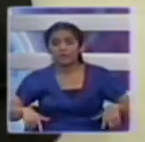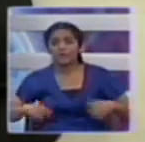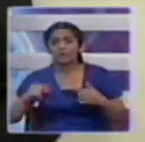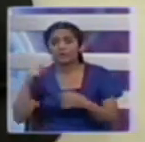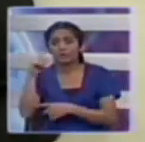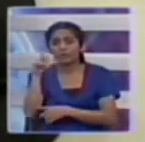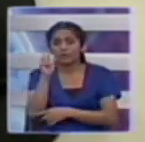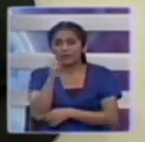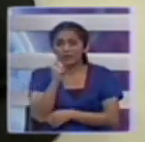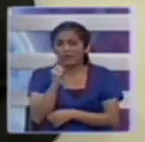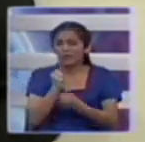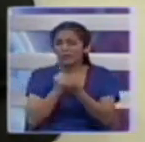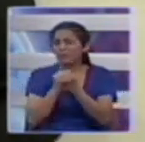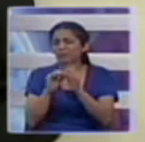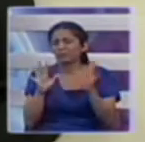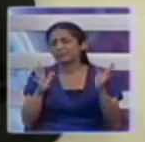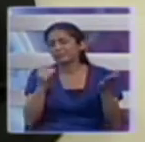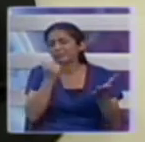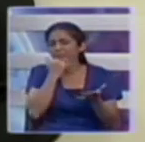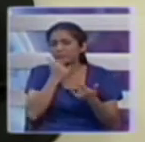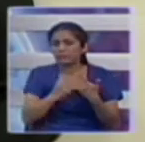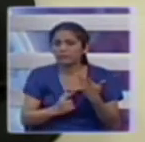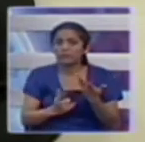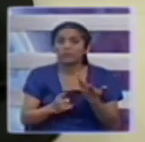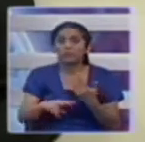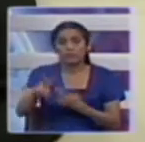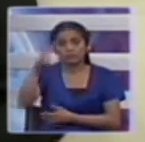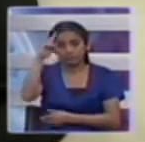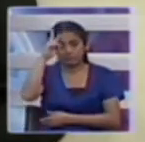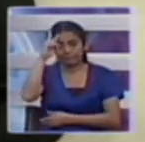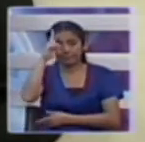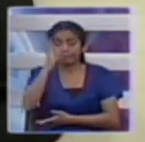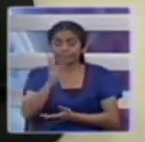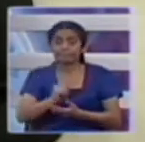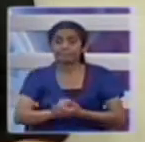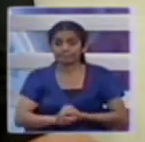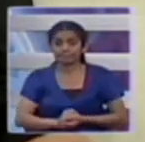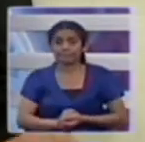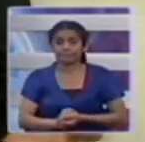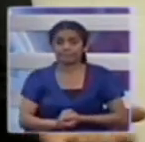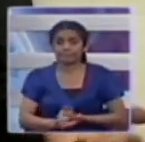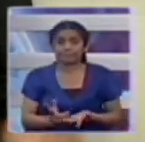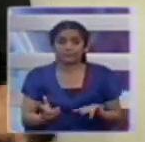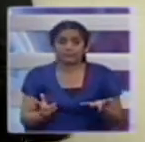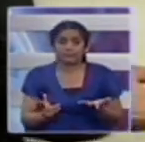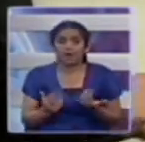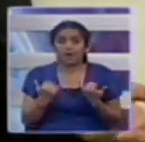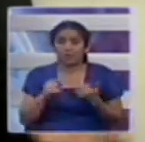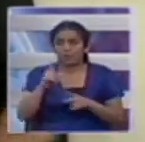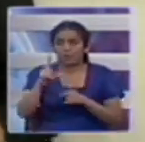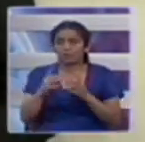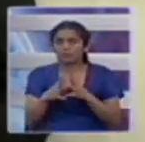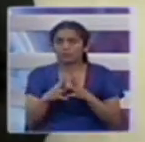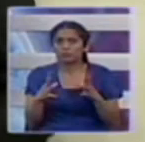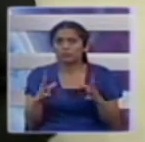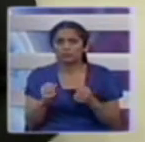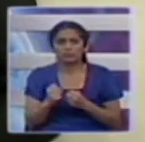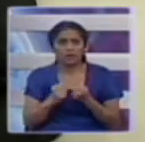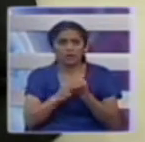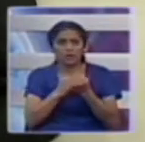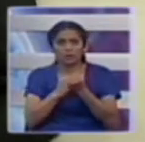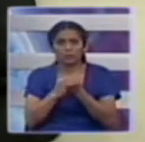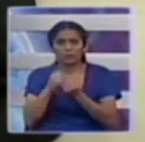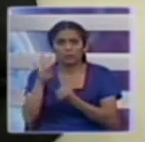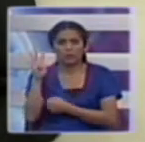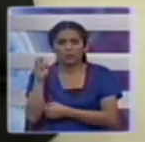la Asamblea, que tienen ya digamos una intención de voto por sobre el 40% según varias